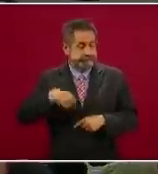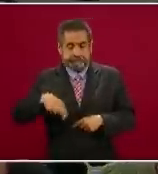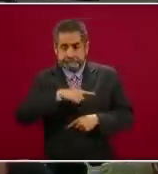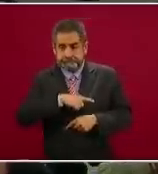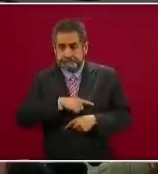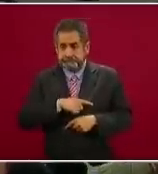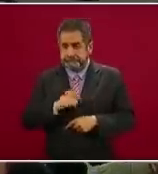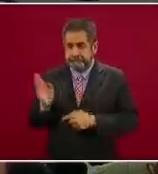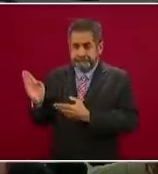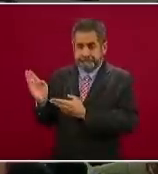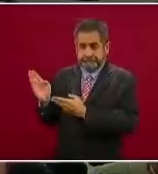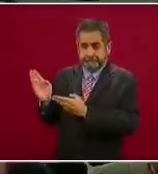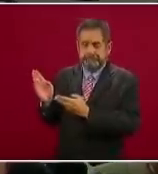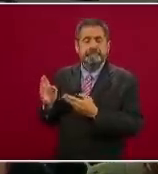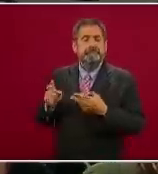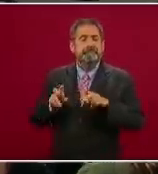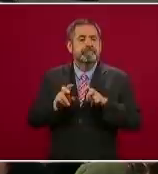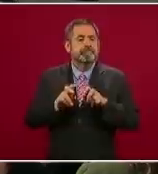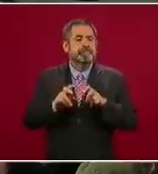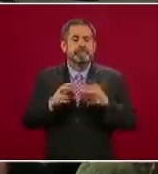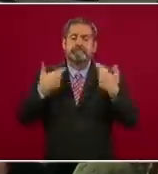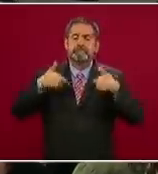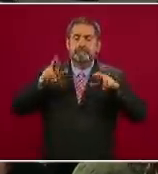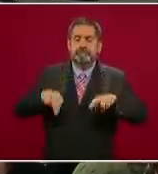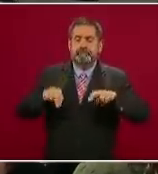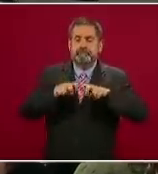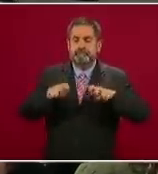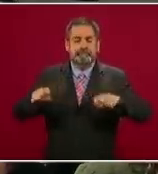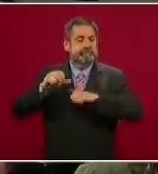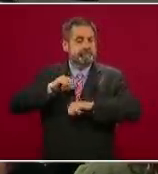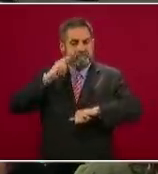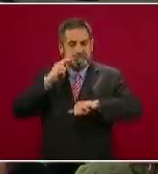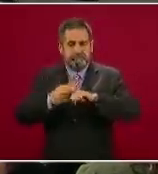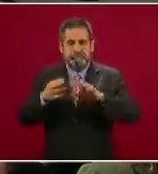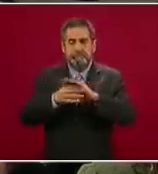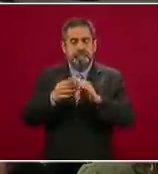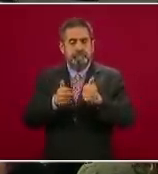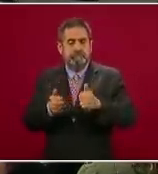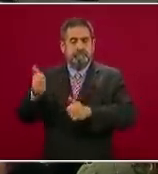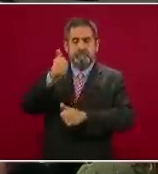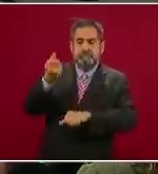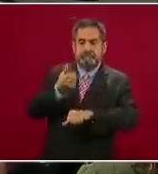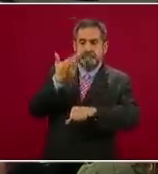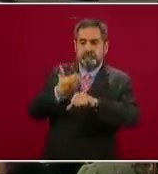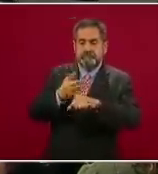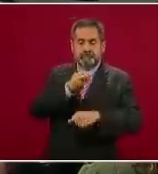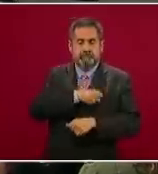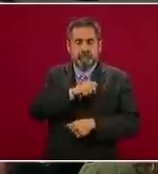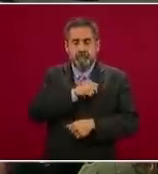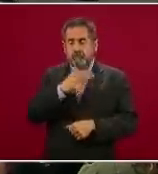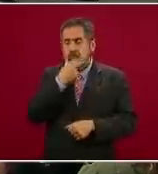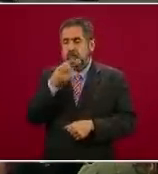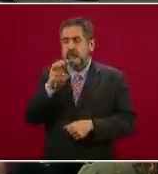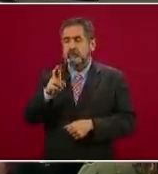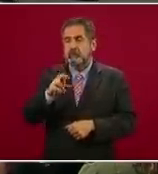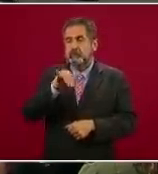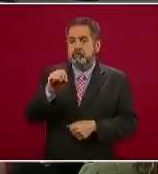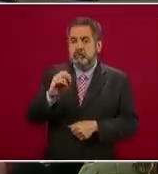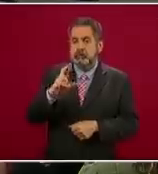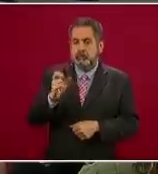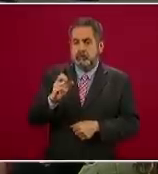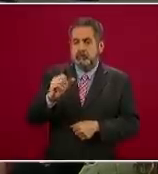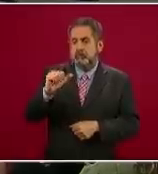la acción que estamos siguiendo bajo el comando del secretario de Salud, el doctor Jorge Alcocer Varela, aquí